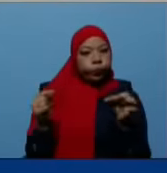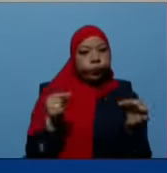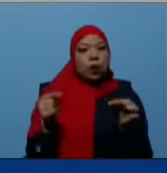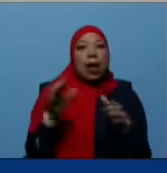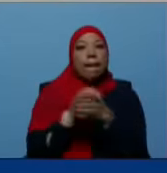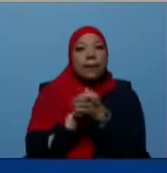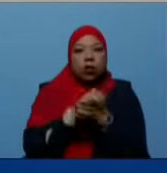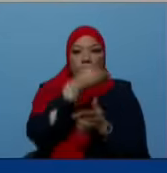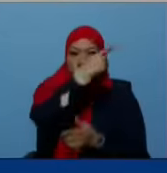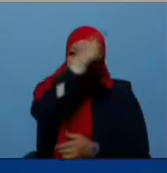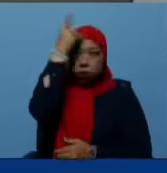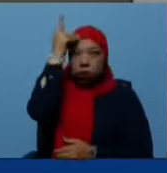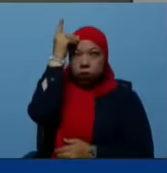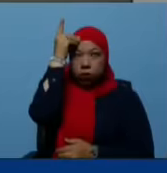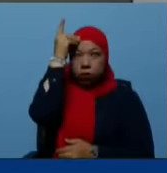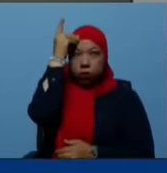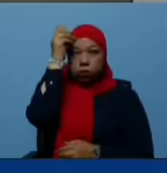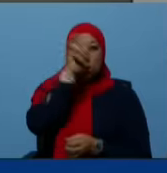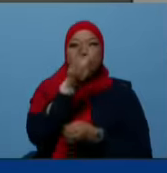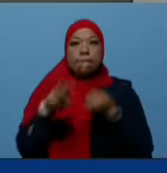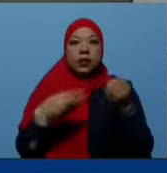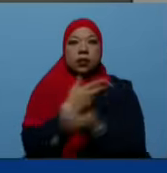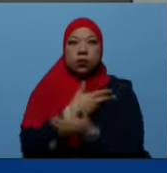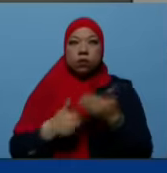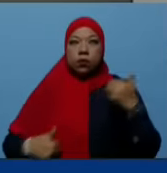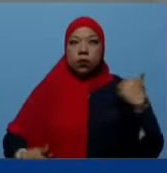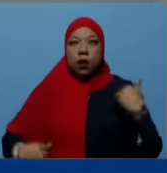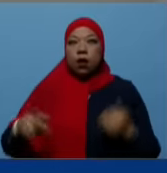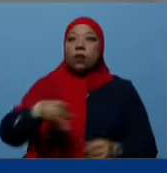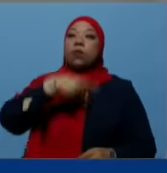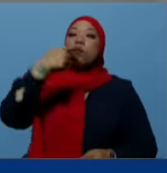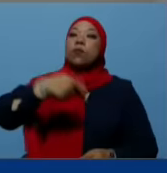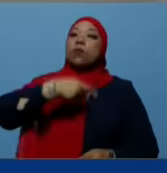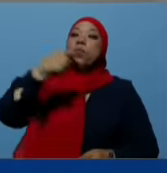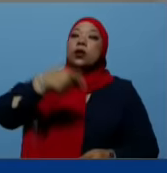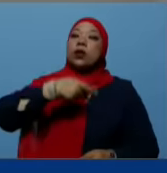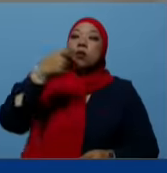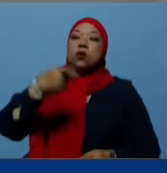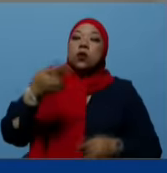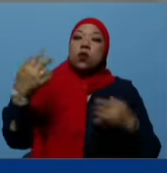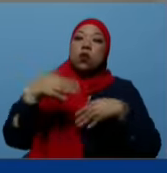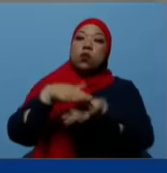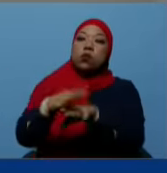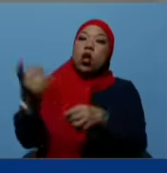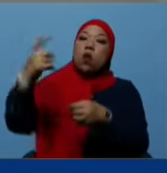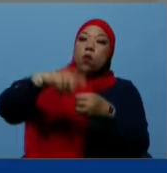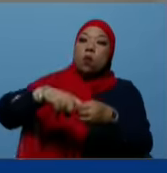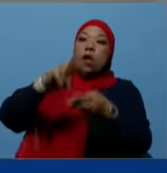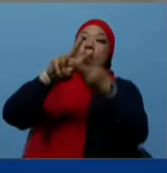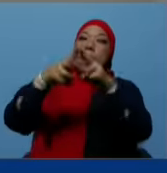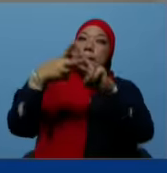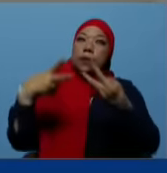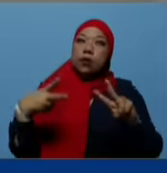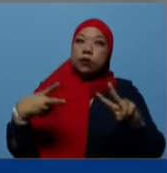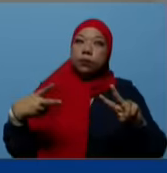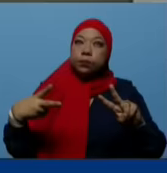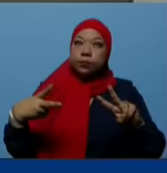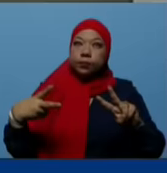Cabello, vicepresidente de Política, Interior, Justicia y Paz,